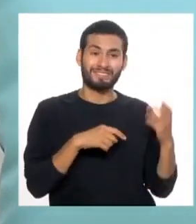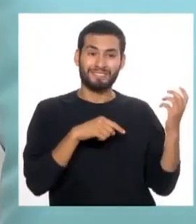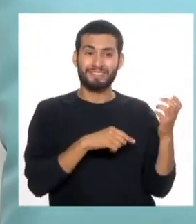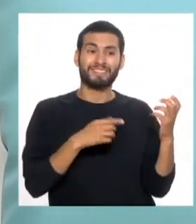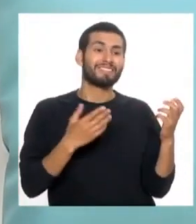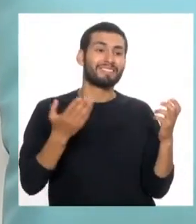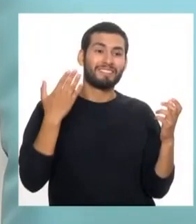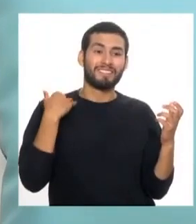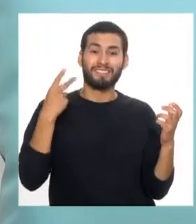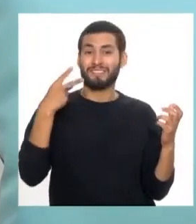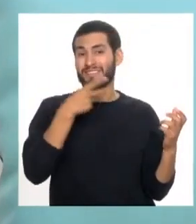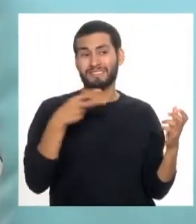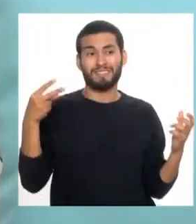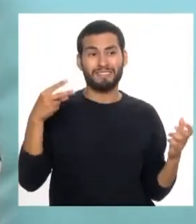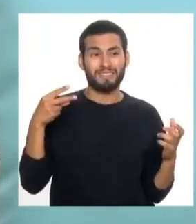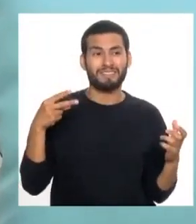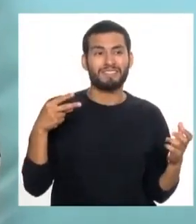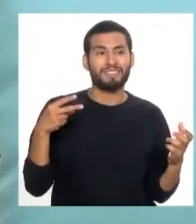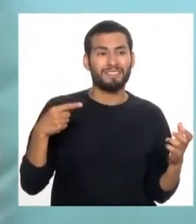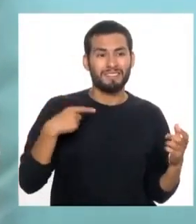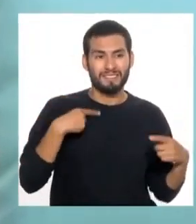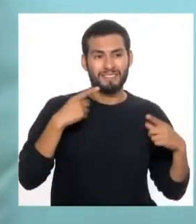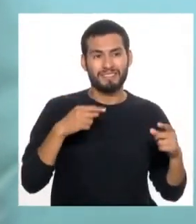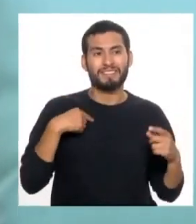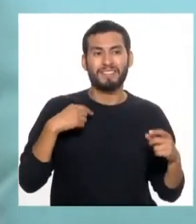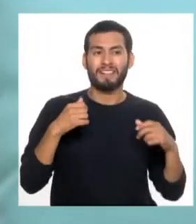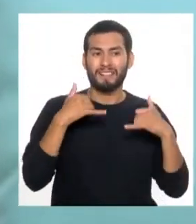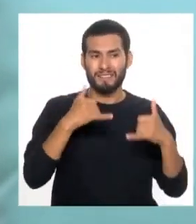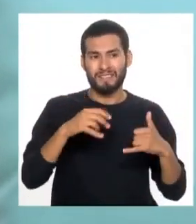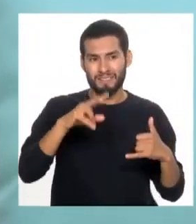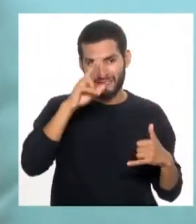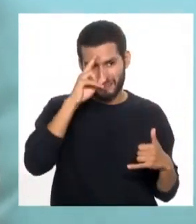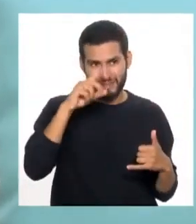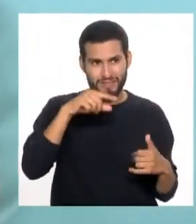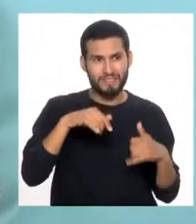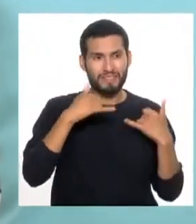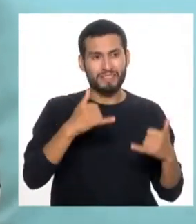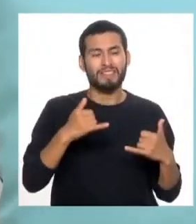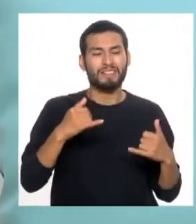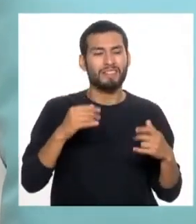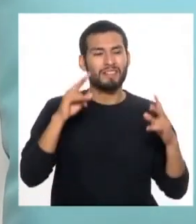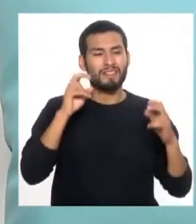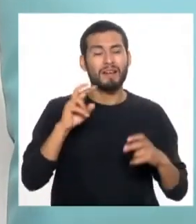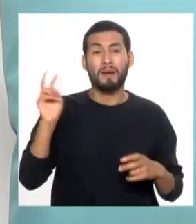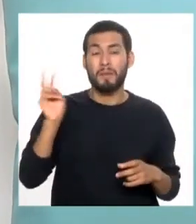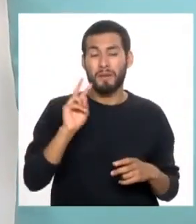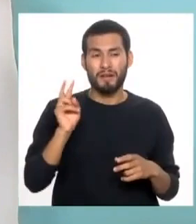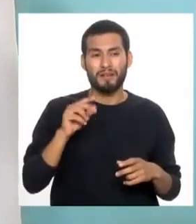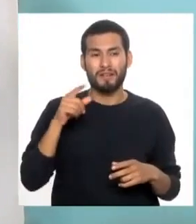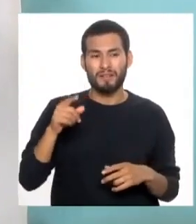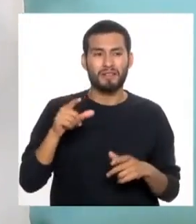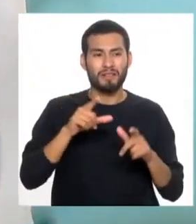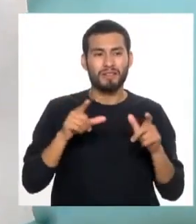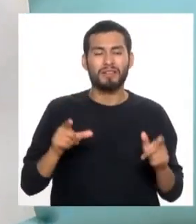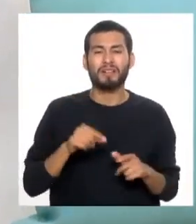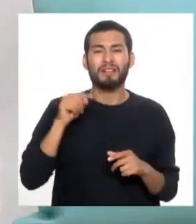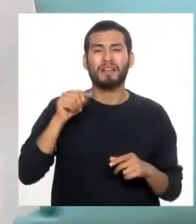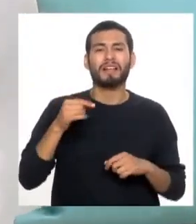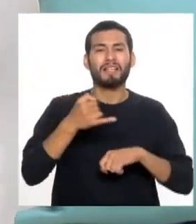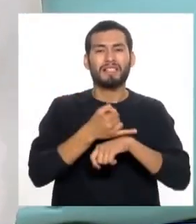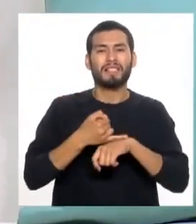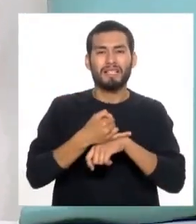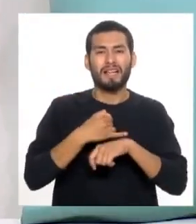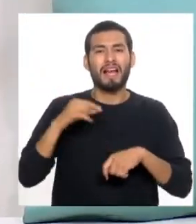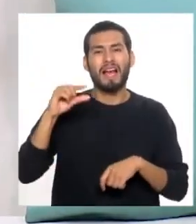Hace 2 semanas logré traer este premio para Perú, en Premio Verde, allá en las Islas Galápagos.